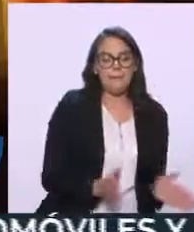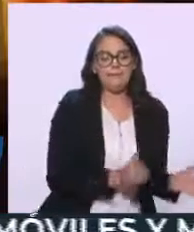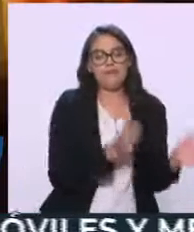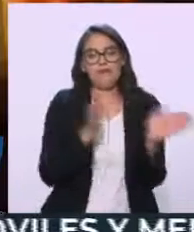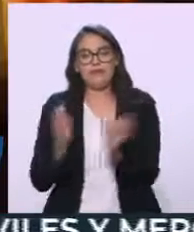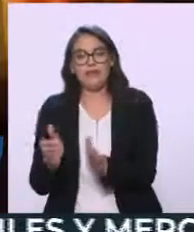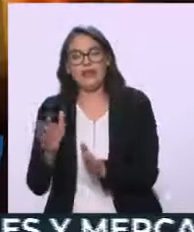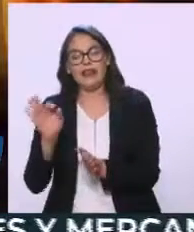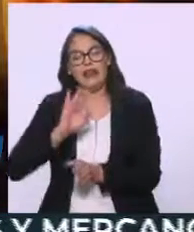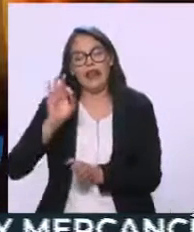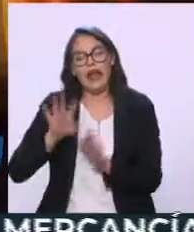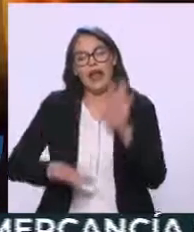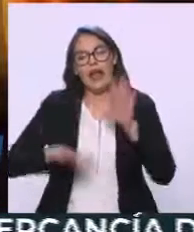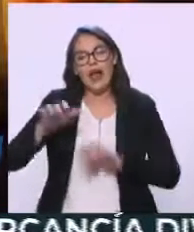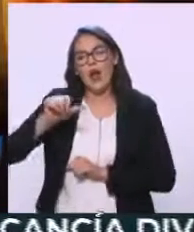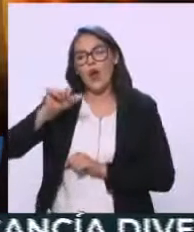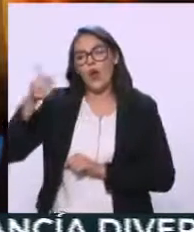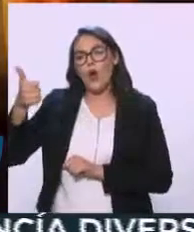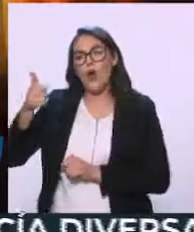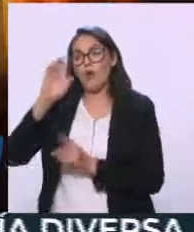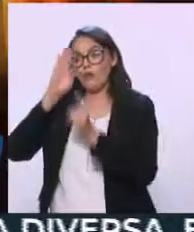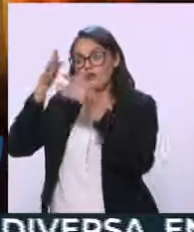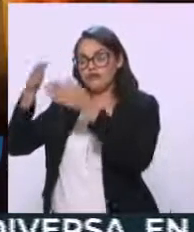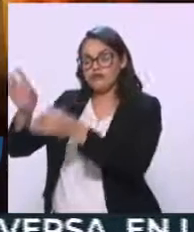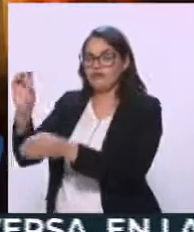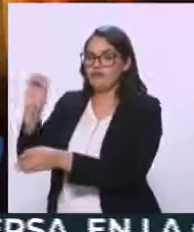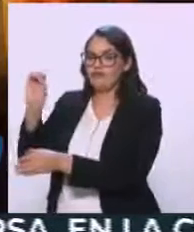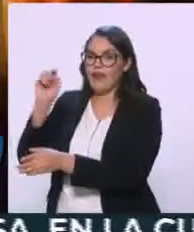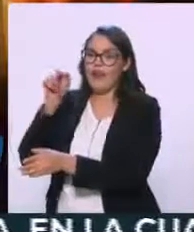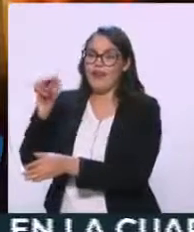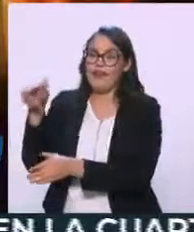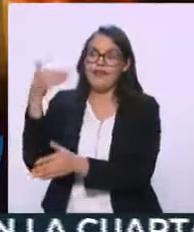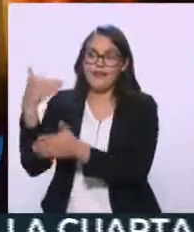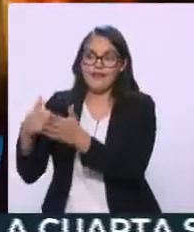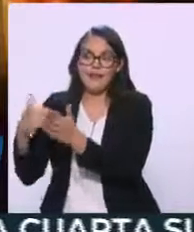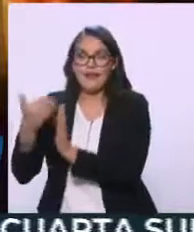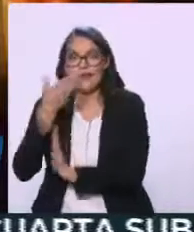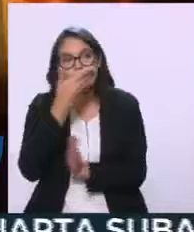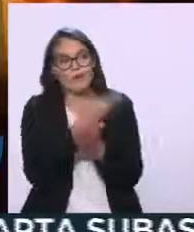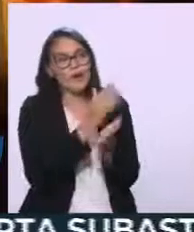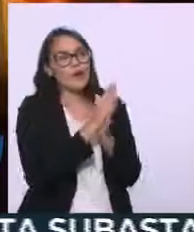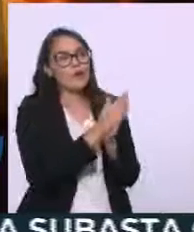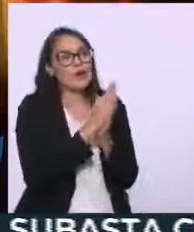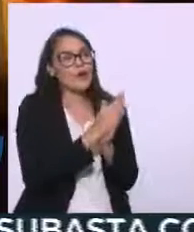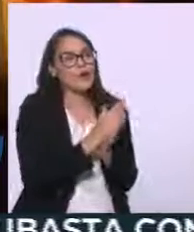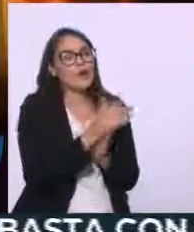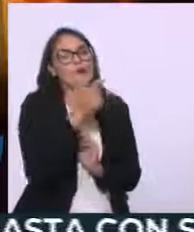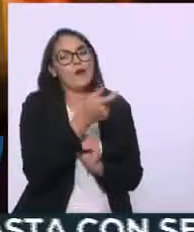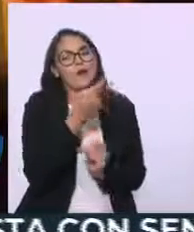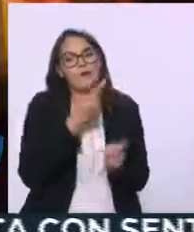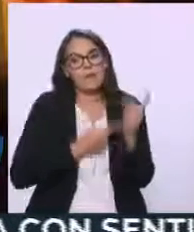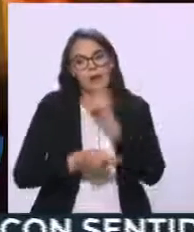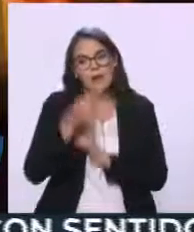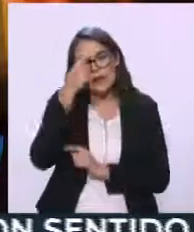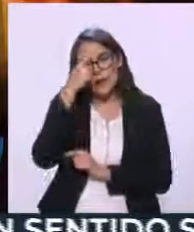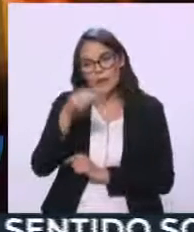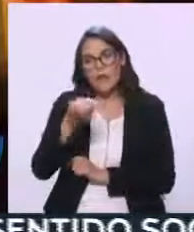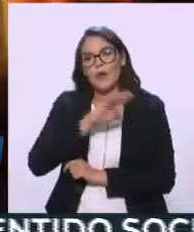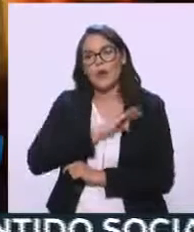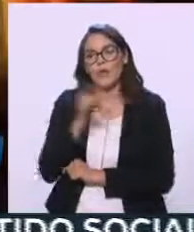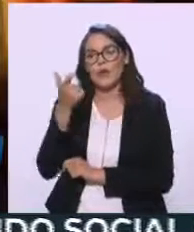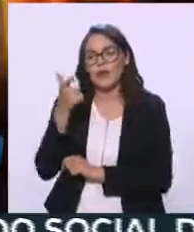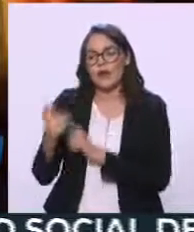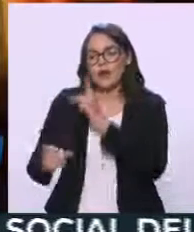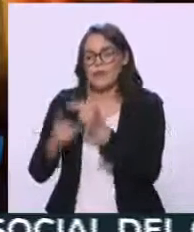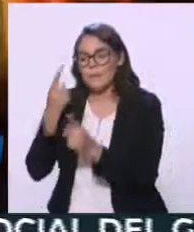que los apoyos no están dirigidos hacia allá, están pidiendo particularmente apoyos fiscales y subsidios a las nóminas, ¿no?